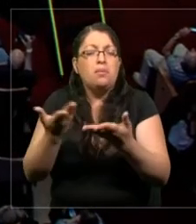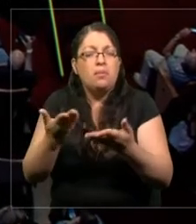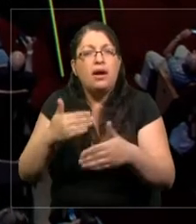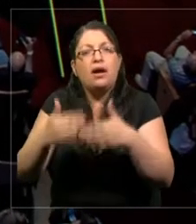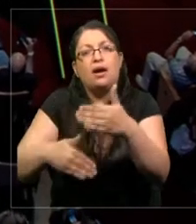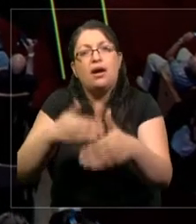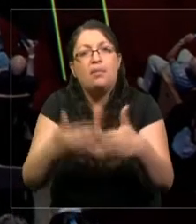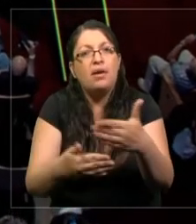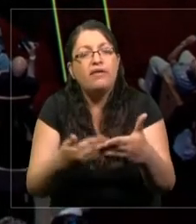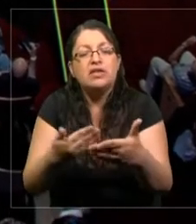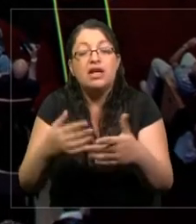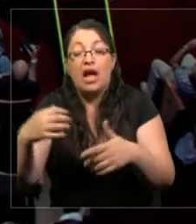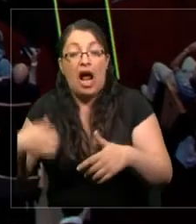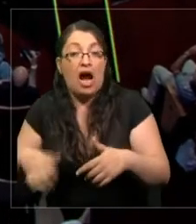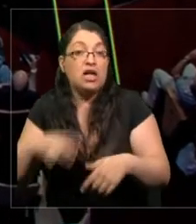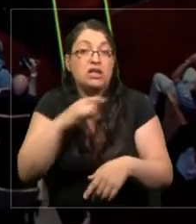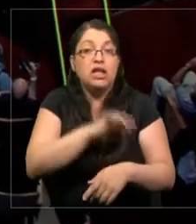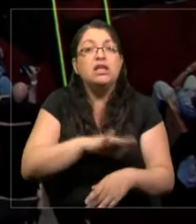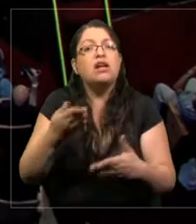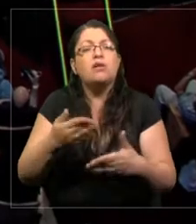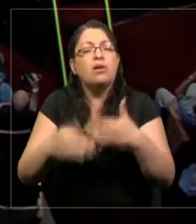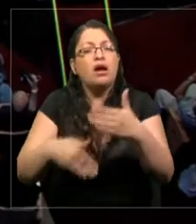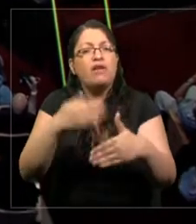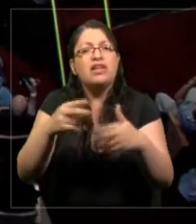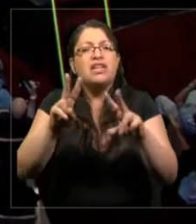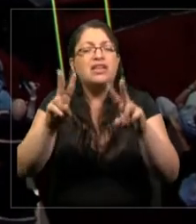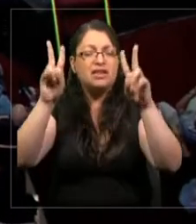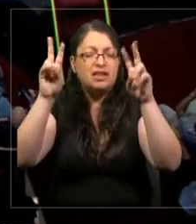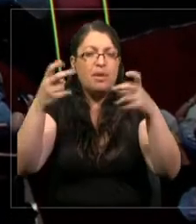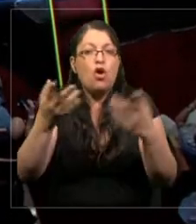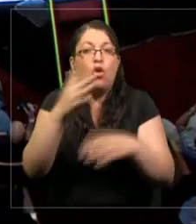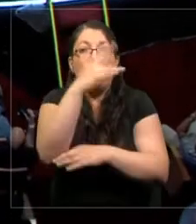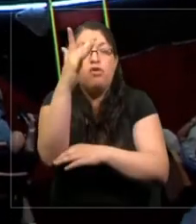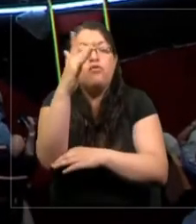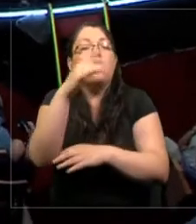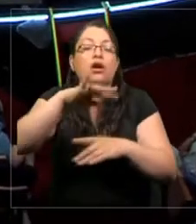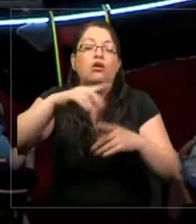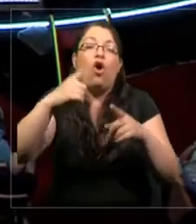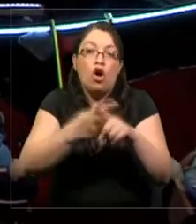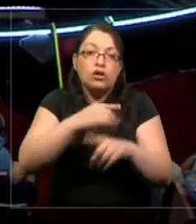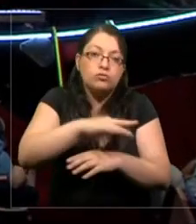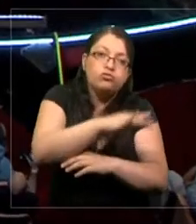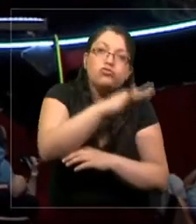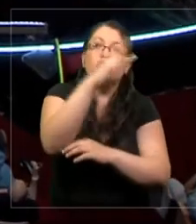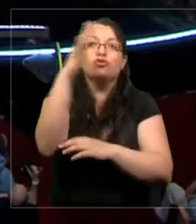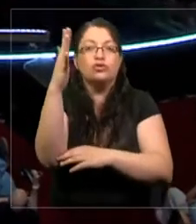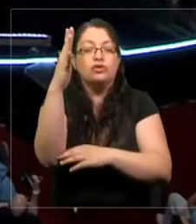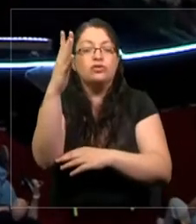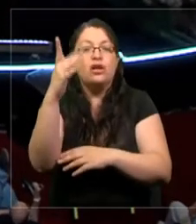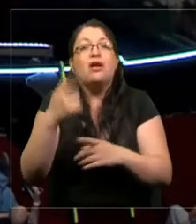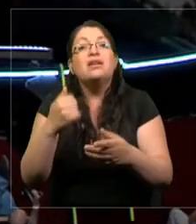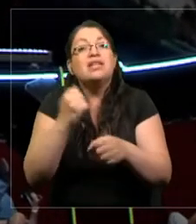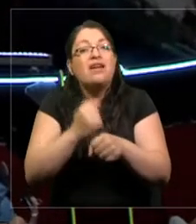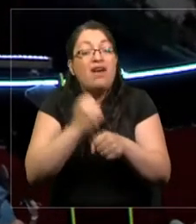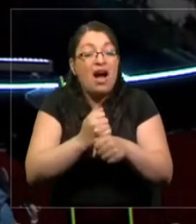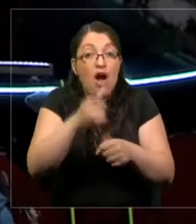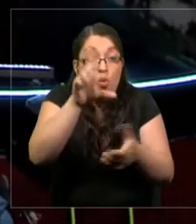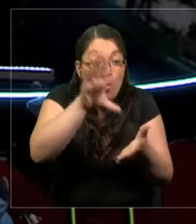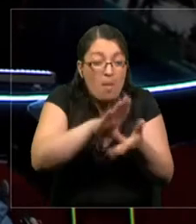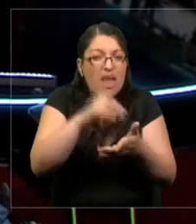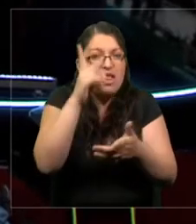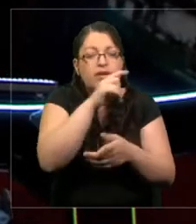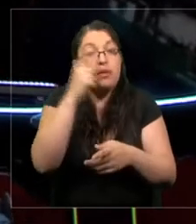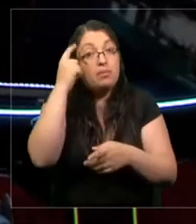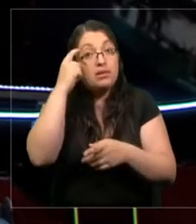entre argentina y chile para avanzar en la restauración de manera conjunta ya trabajar dentro de un solo país es difícil trabajar escala